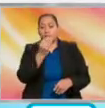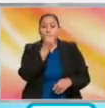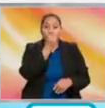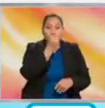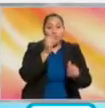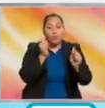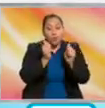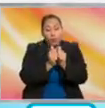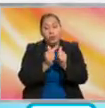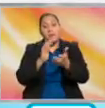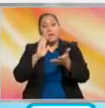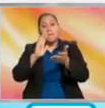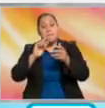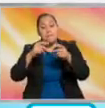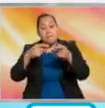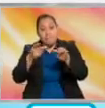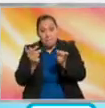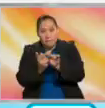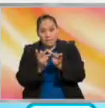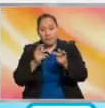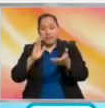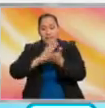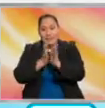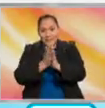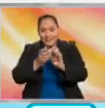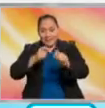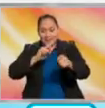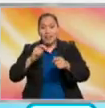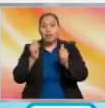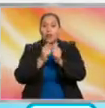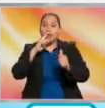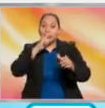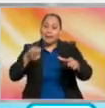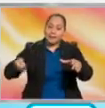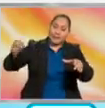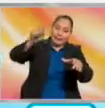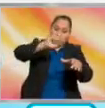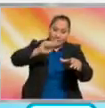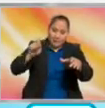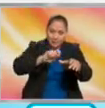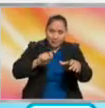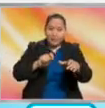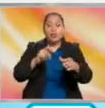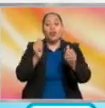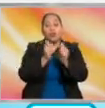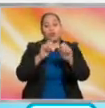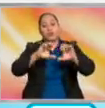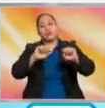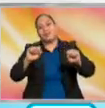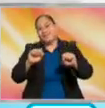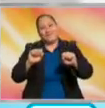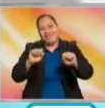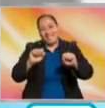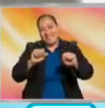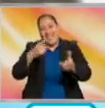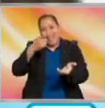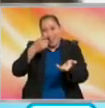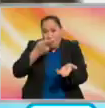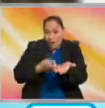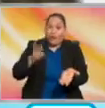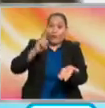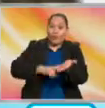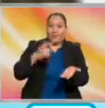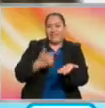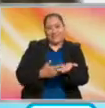un plato de chilaquiles abajo con crema o me lo estoy comiendo con chorizo, evidentemente se sube el colesterol. Muy rico, Pero fíjense, les voy a